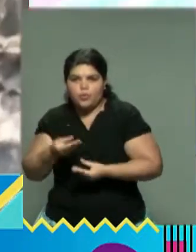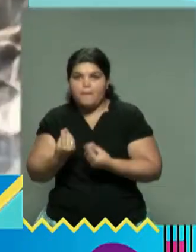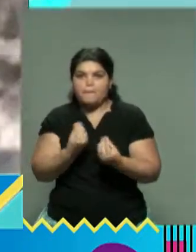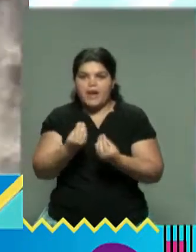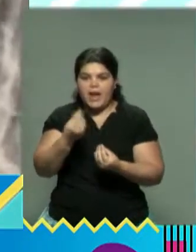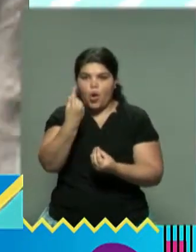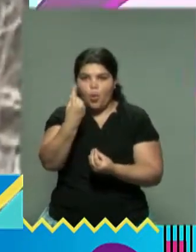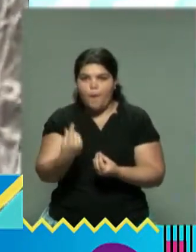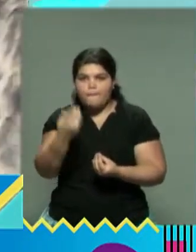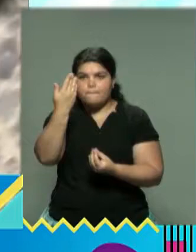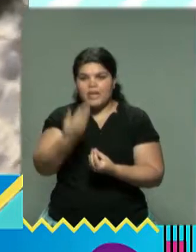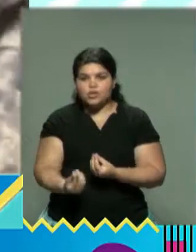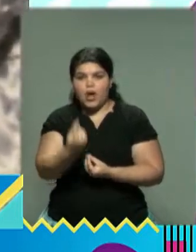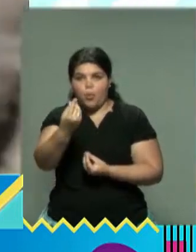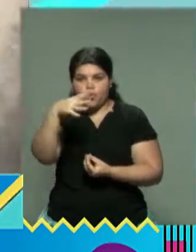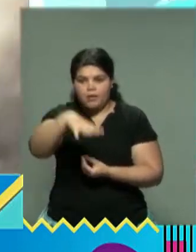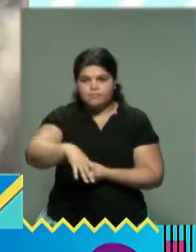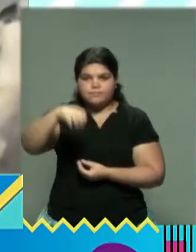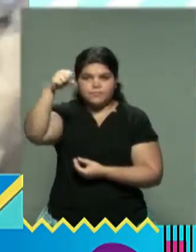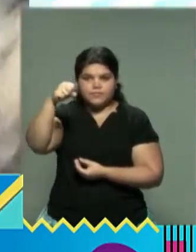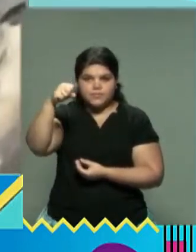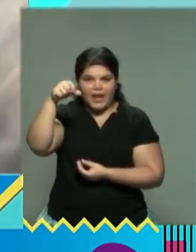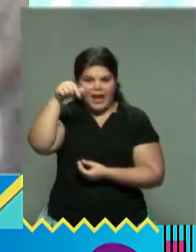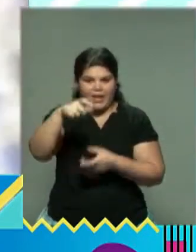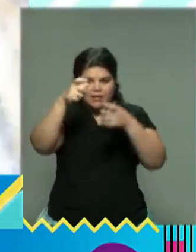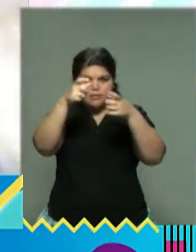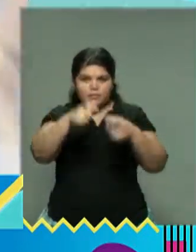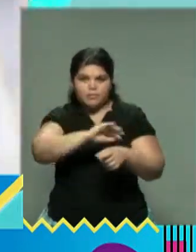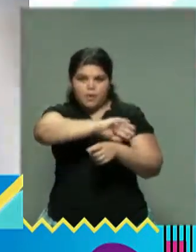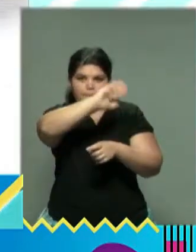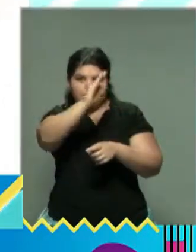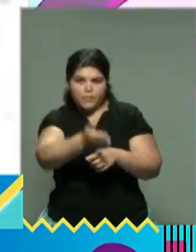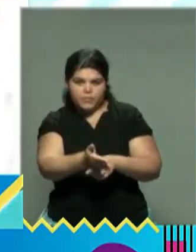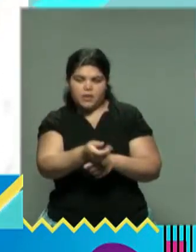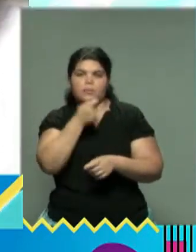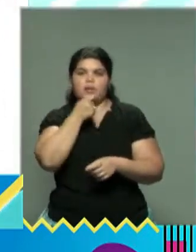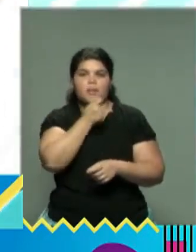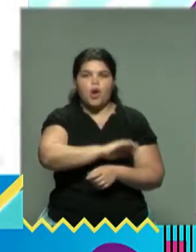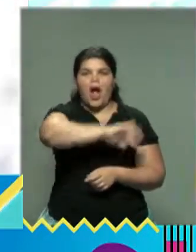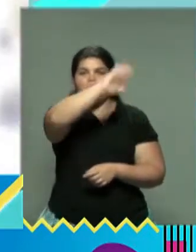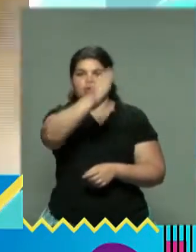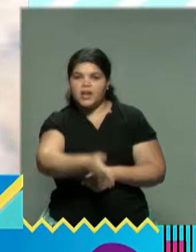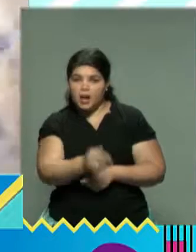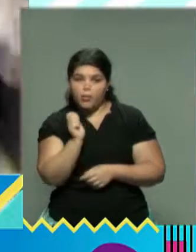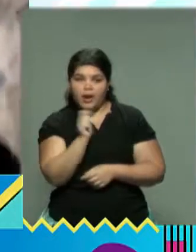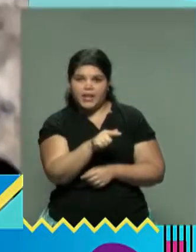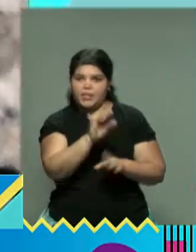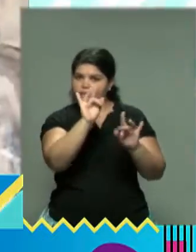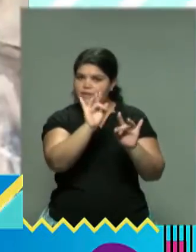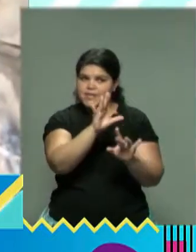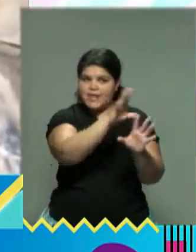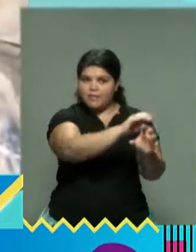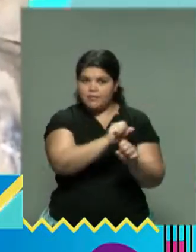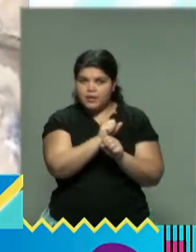espeleología es muy complejo poder sacar a una persona. Si en la montaña, en Aconcagua, es muy difícil rescatar a una persona,